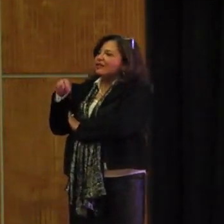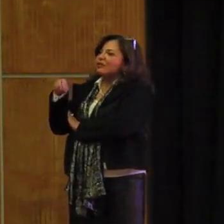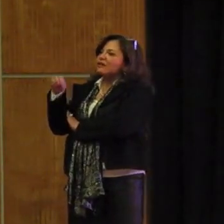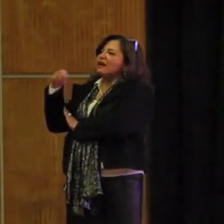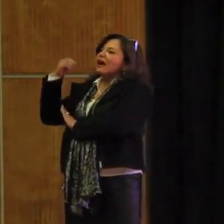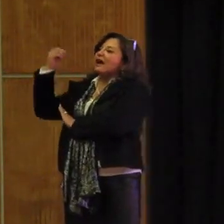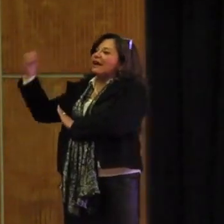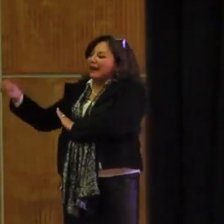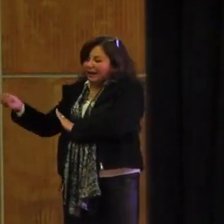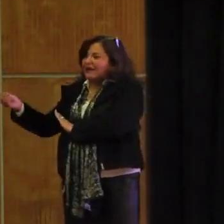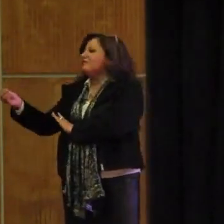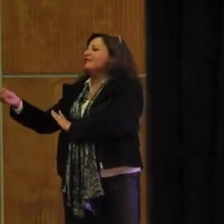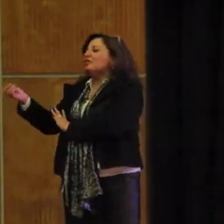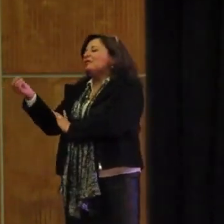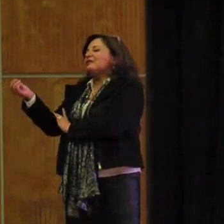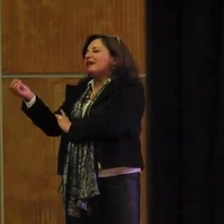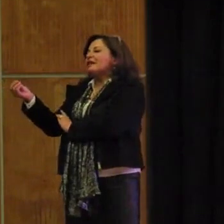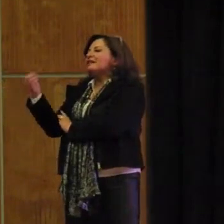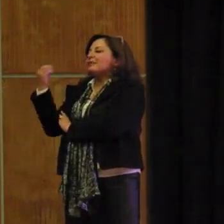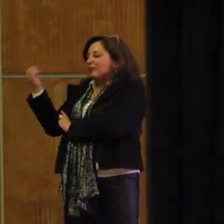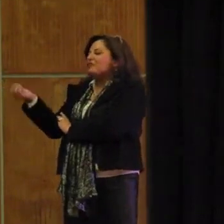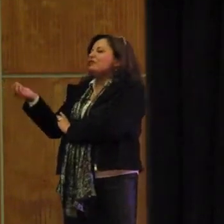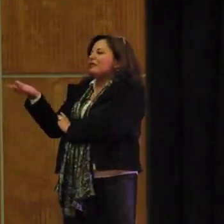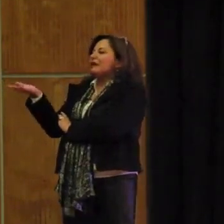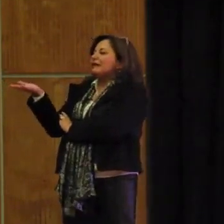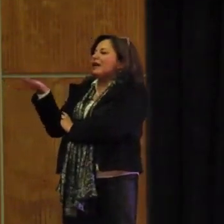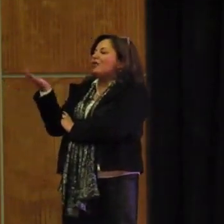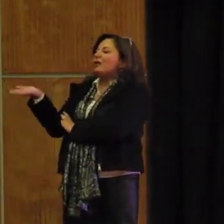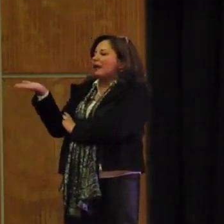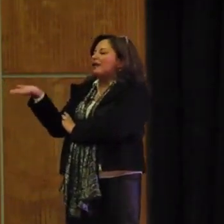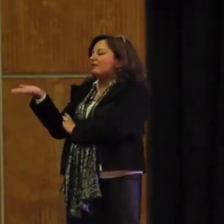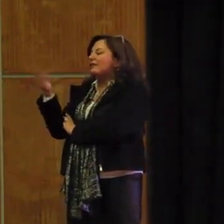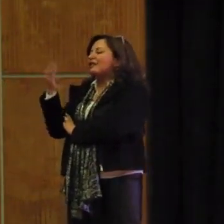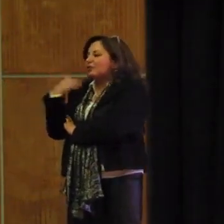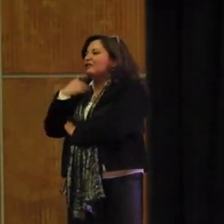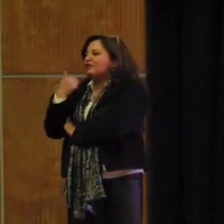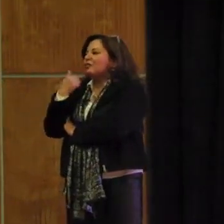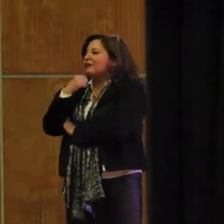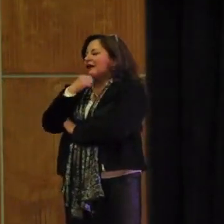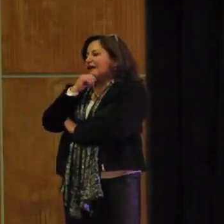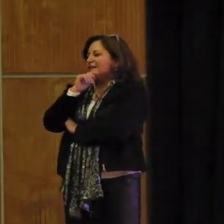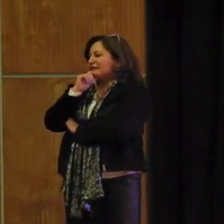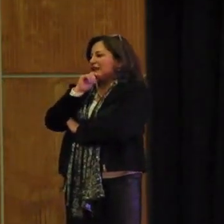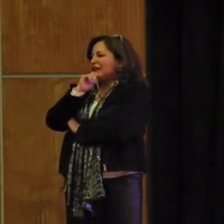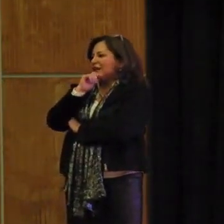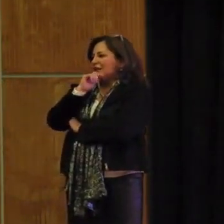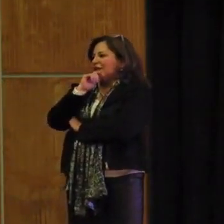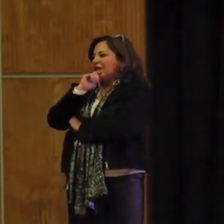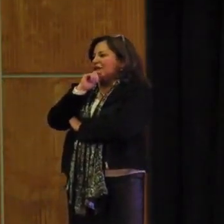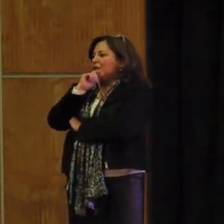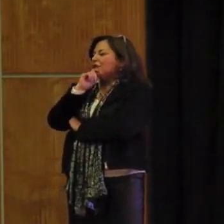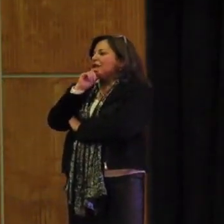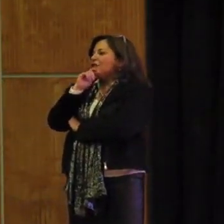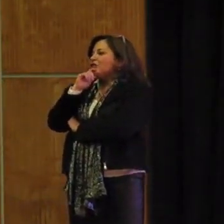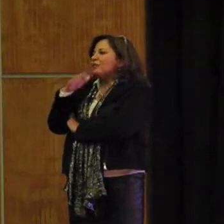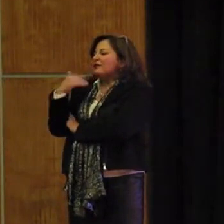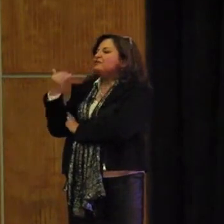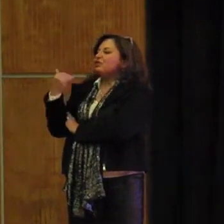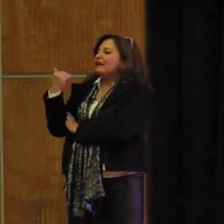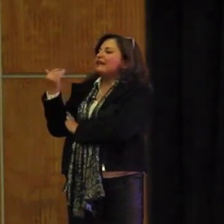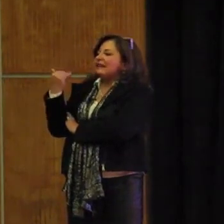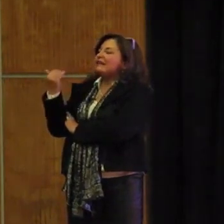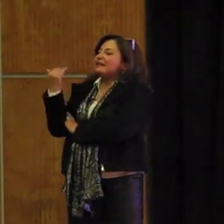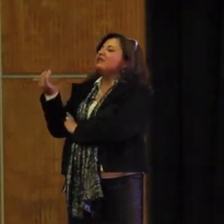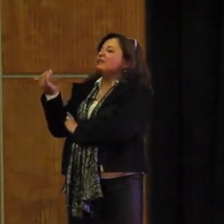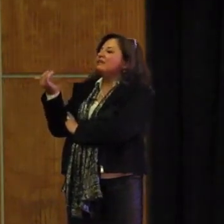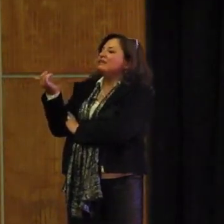aplicación de esta encuesta a nivel de hospital y también fue validado a nivel de nuestros hospitales en Chile. Y por lo tanto nos